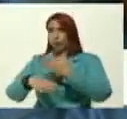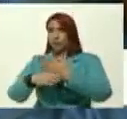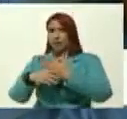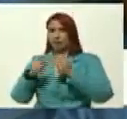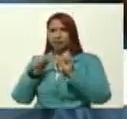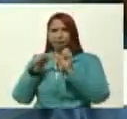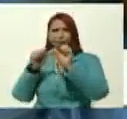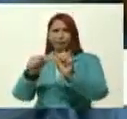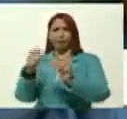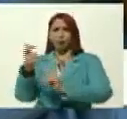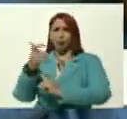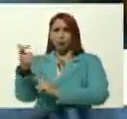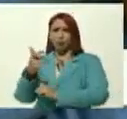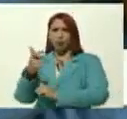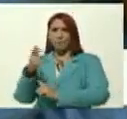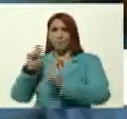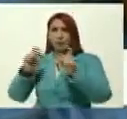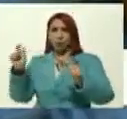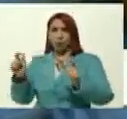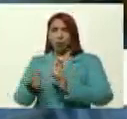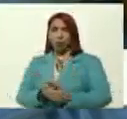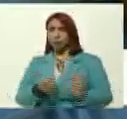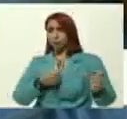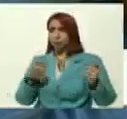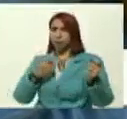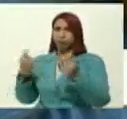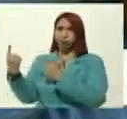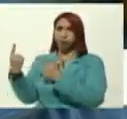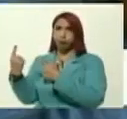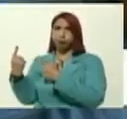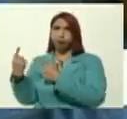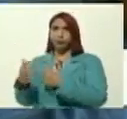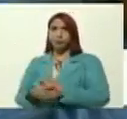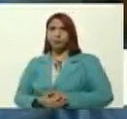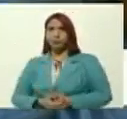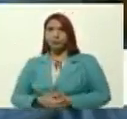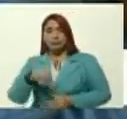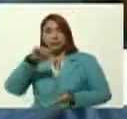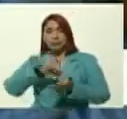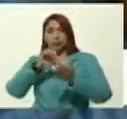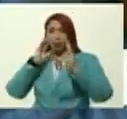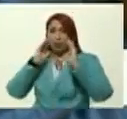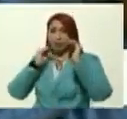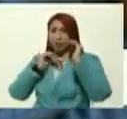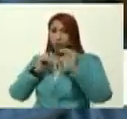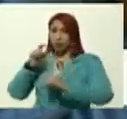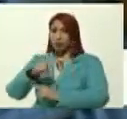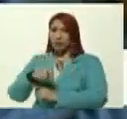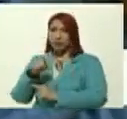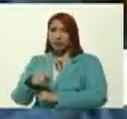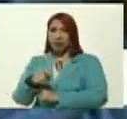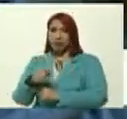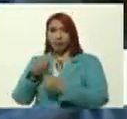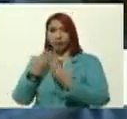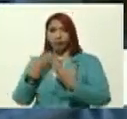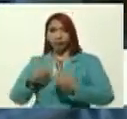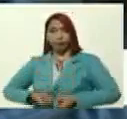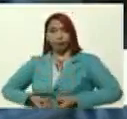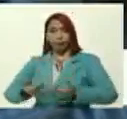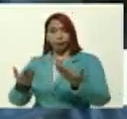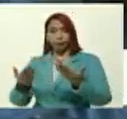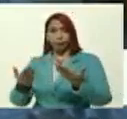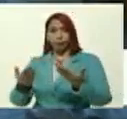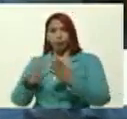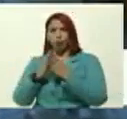y bueno, estas personas están siendo trasladadas a los centros de atención necesarios, bueno, para brindarle todo